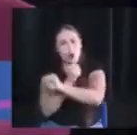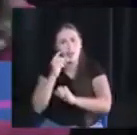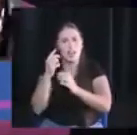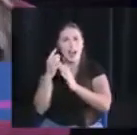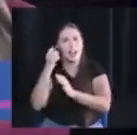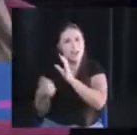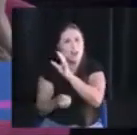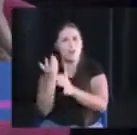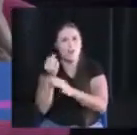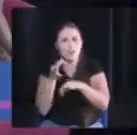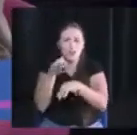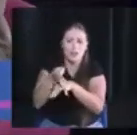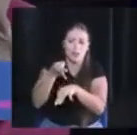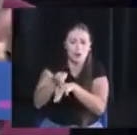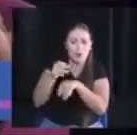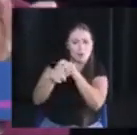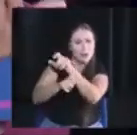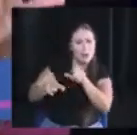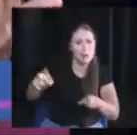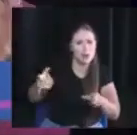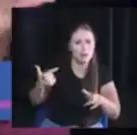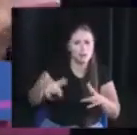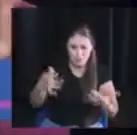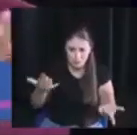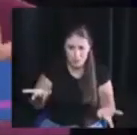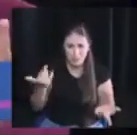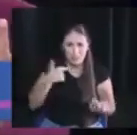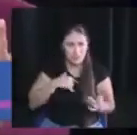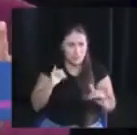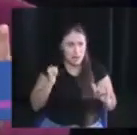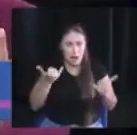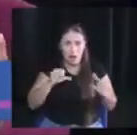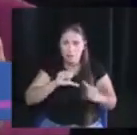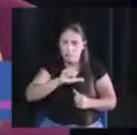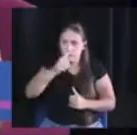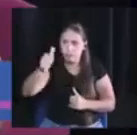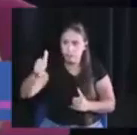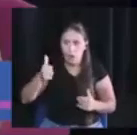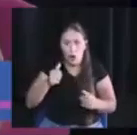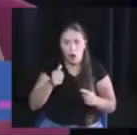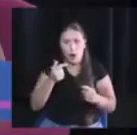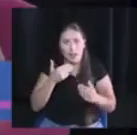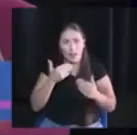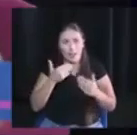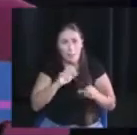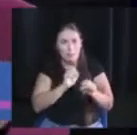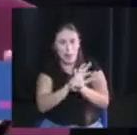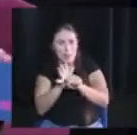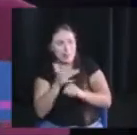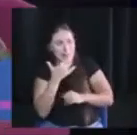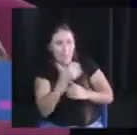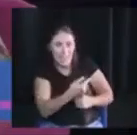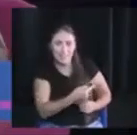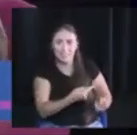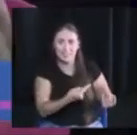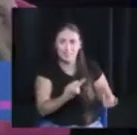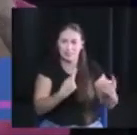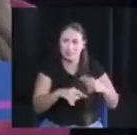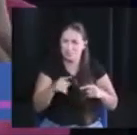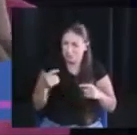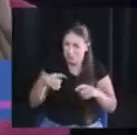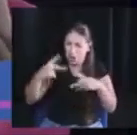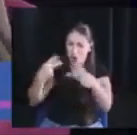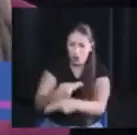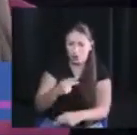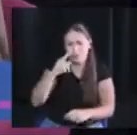innovación, formación de gente, con lo que se ha hecho para enfrentar la pandemia, increíble. Increíble,